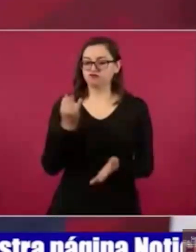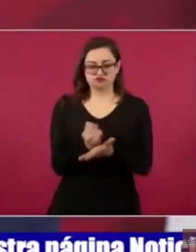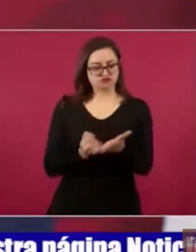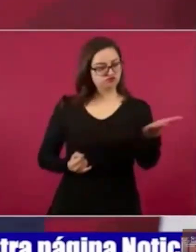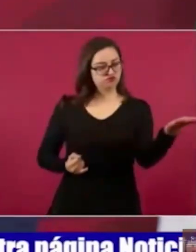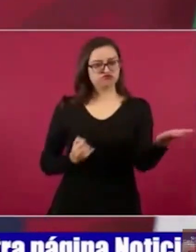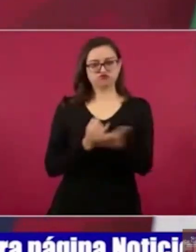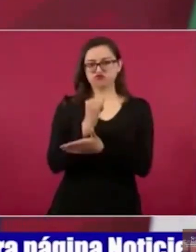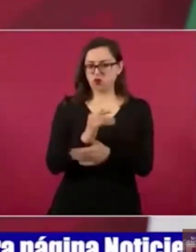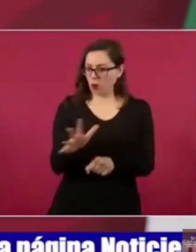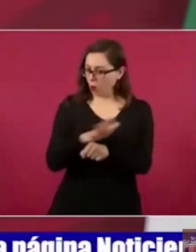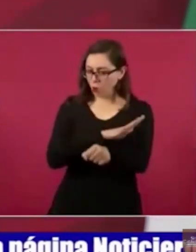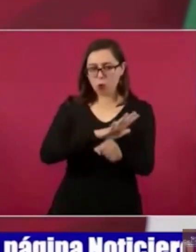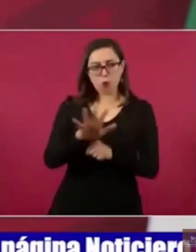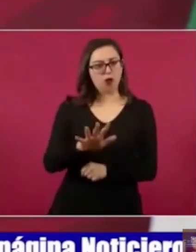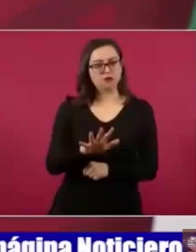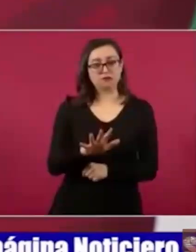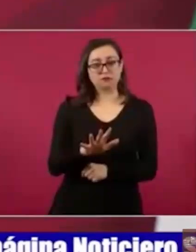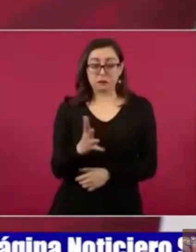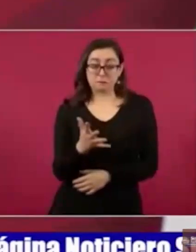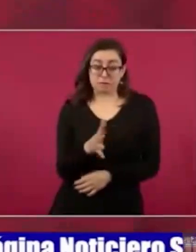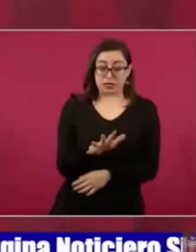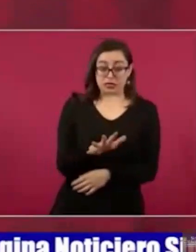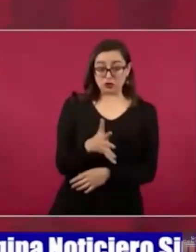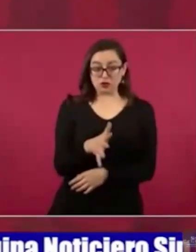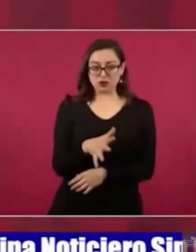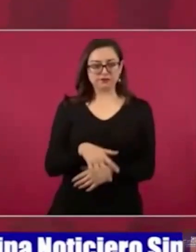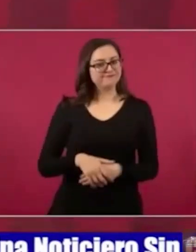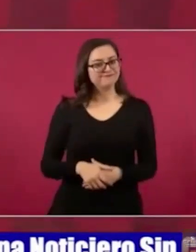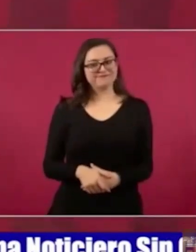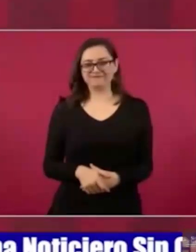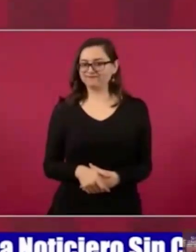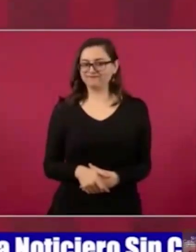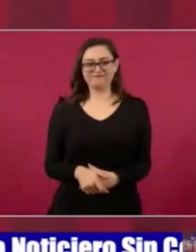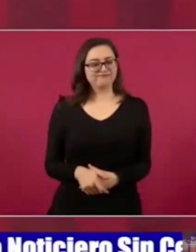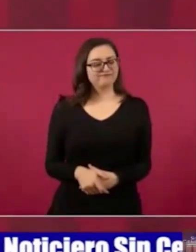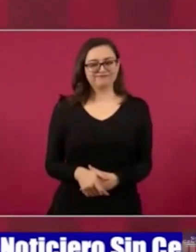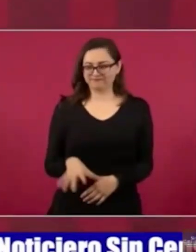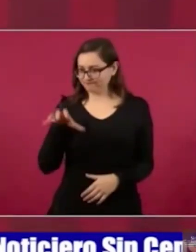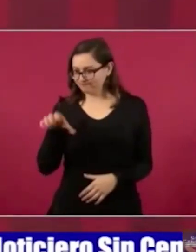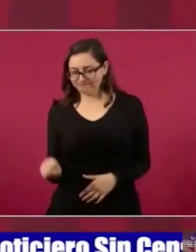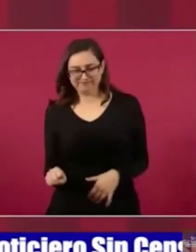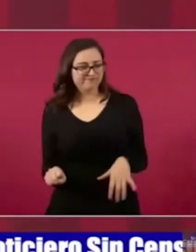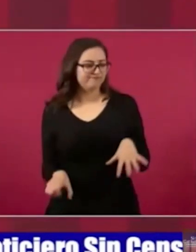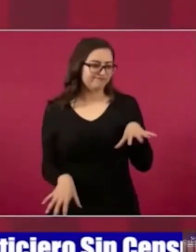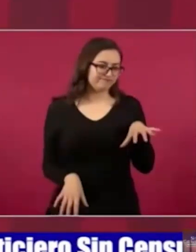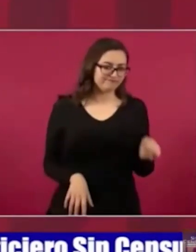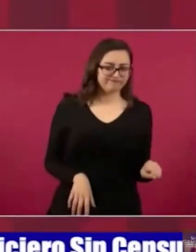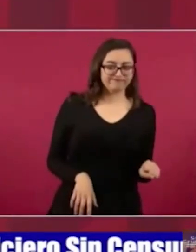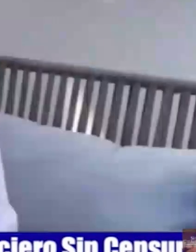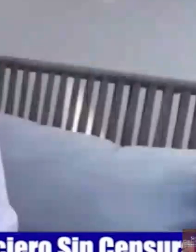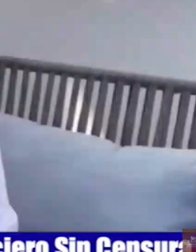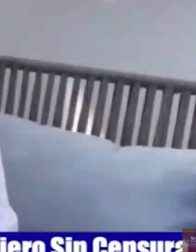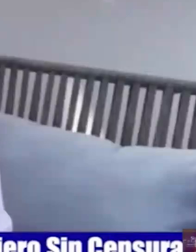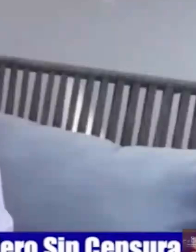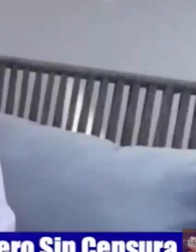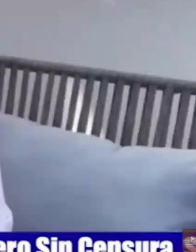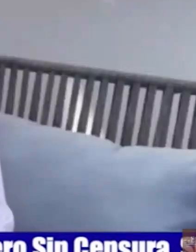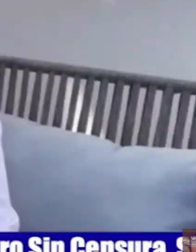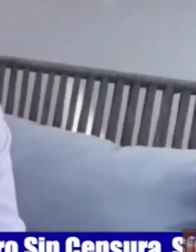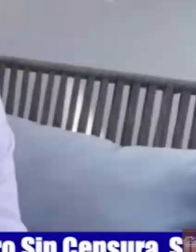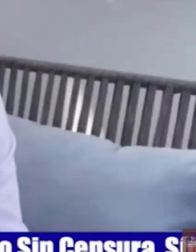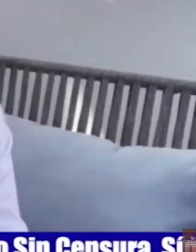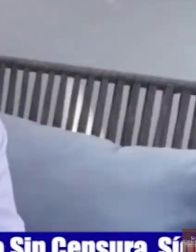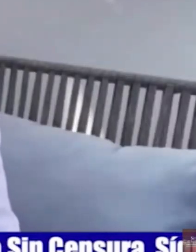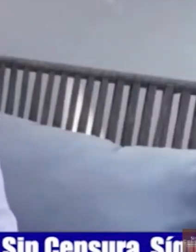hecho dijo que si Adán Augusto López Hernández, el secretario de Gobernación, habla de investigación a Calderón en la Corte Penal